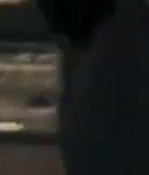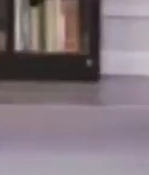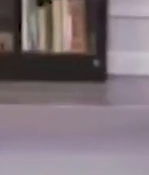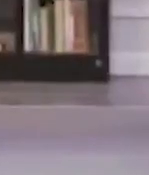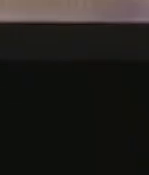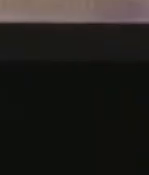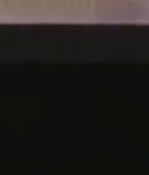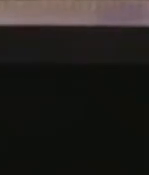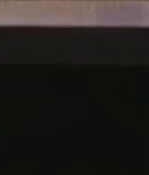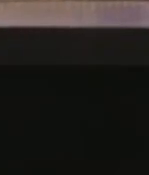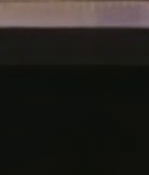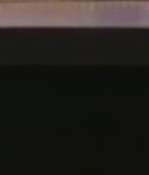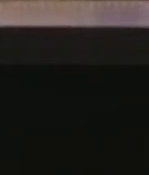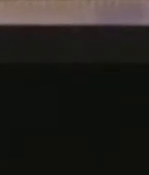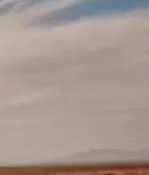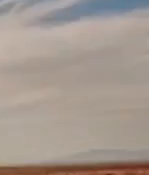y